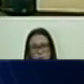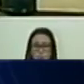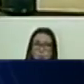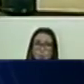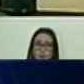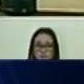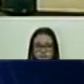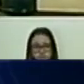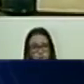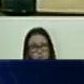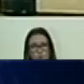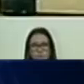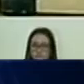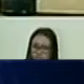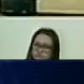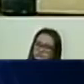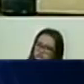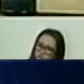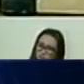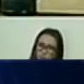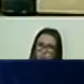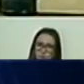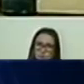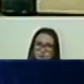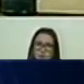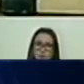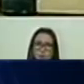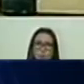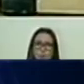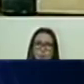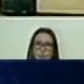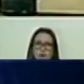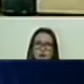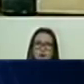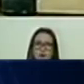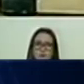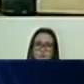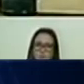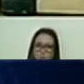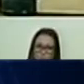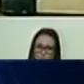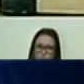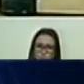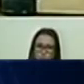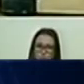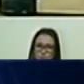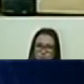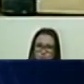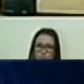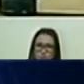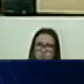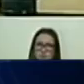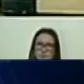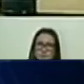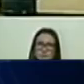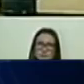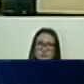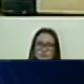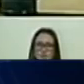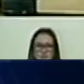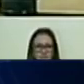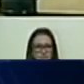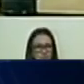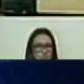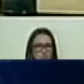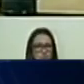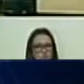Sentimientos de solidaridad y ojalá este mundo pueda superar todas las causas que generan